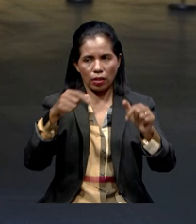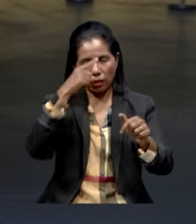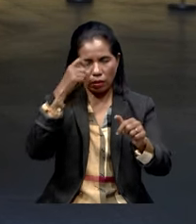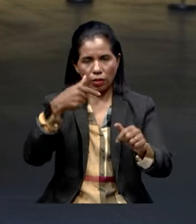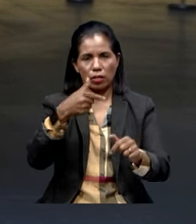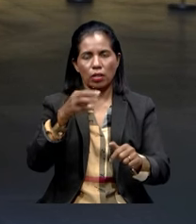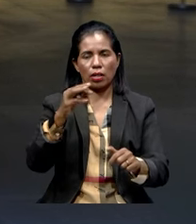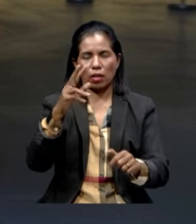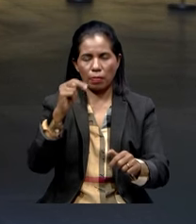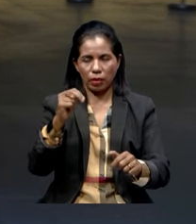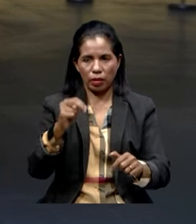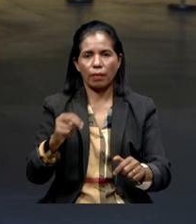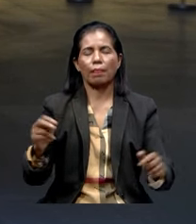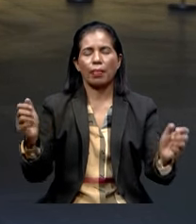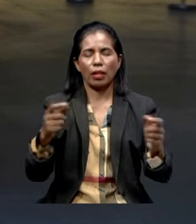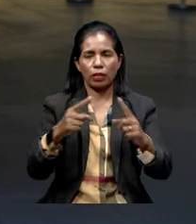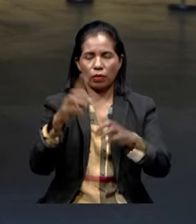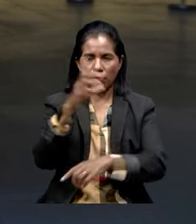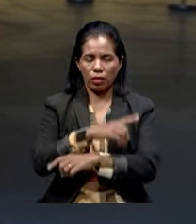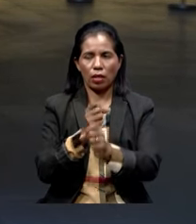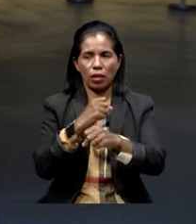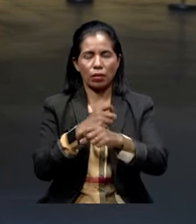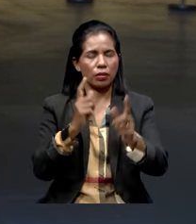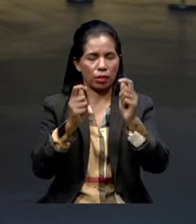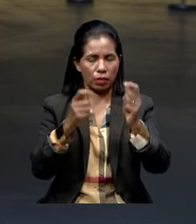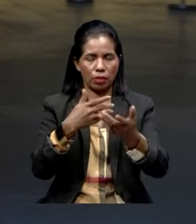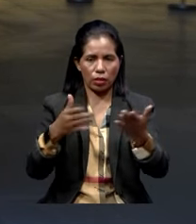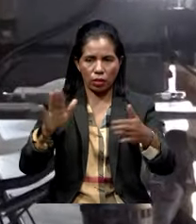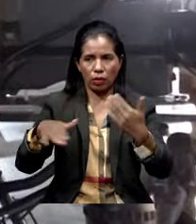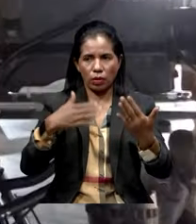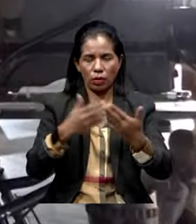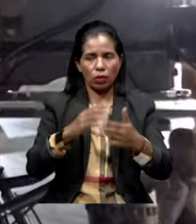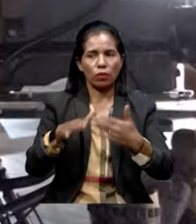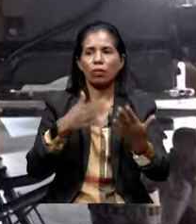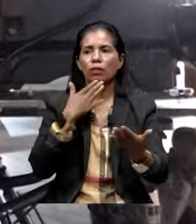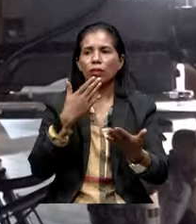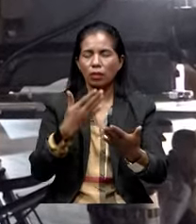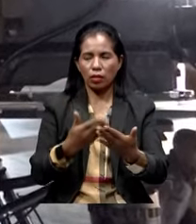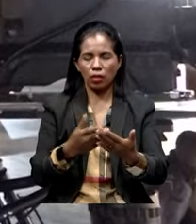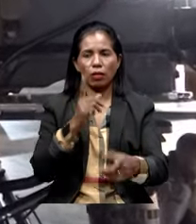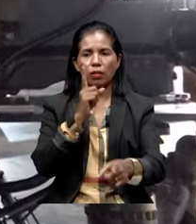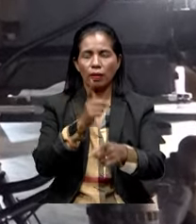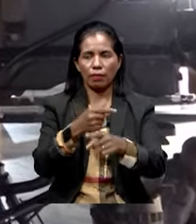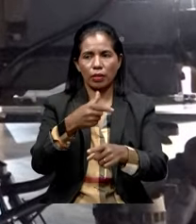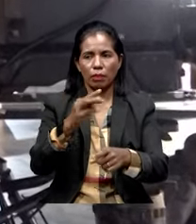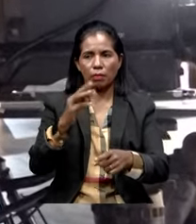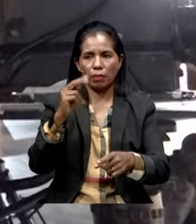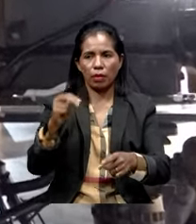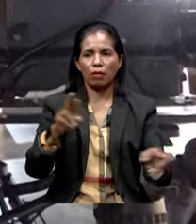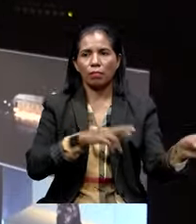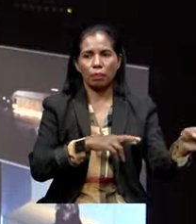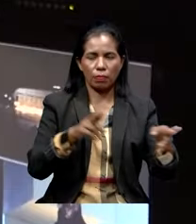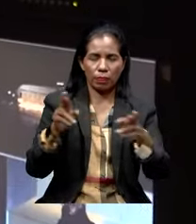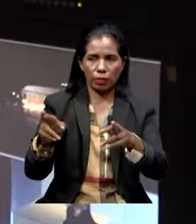que jamais oi hal teste ba equipamentos né que voto tu dia la dia close também jamais pronto a